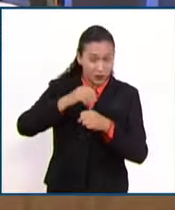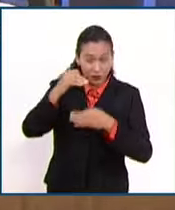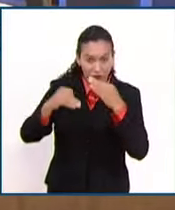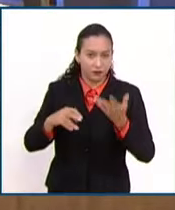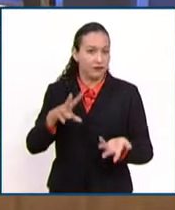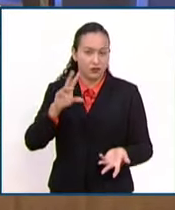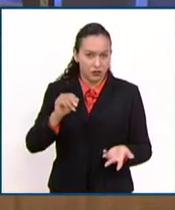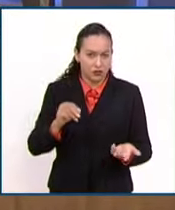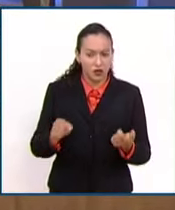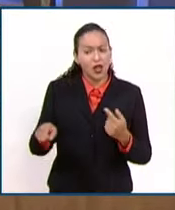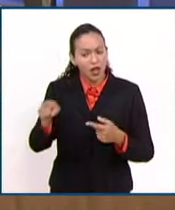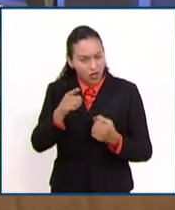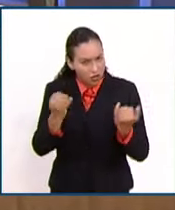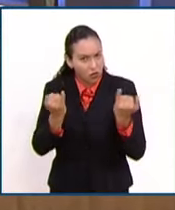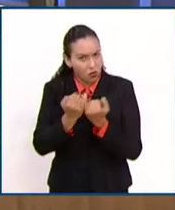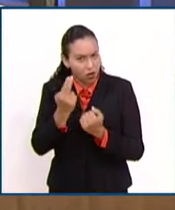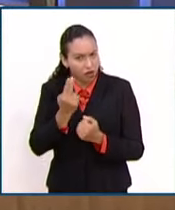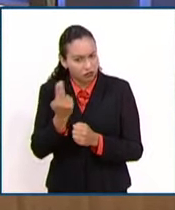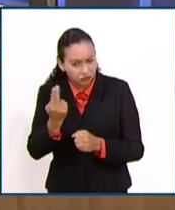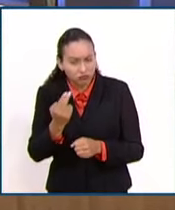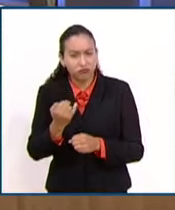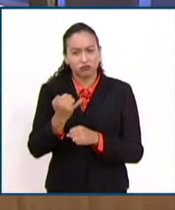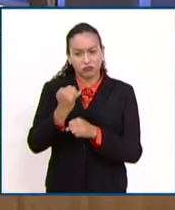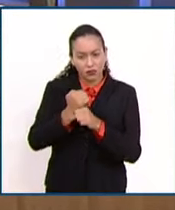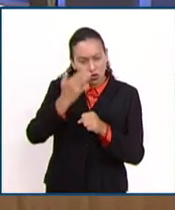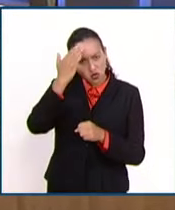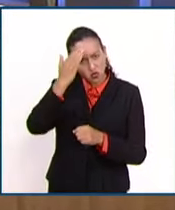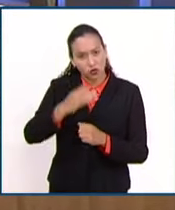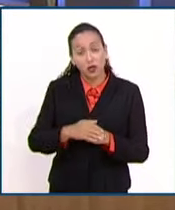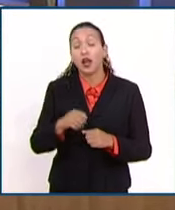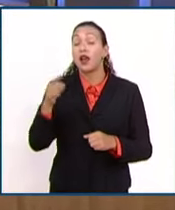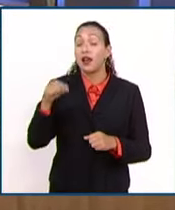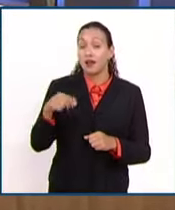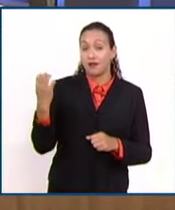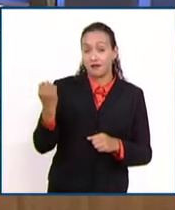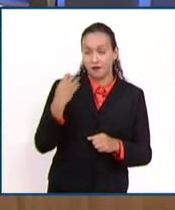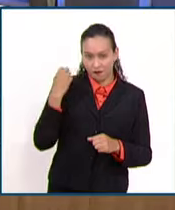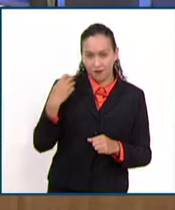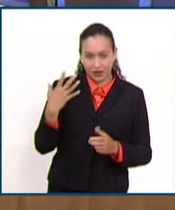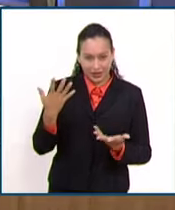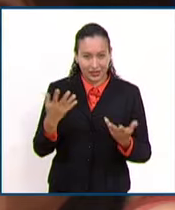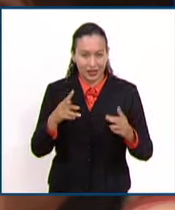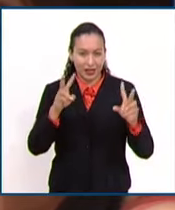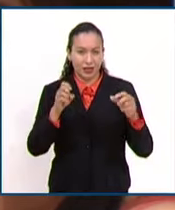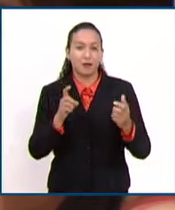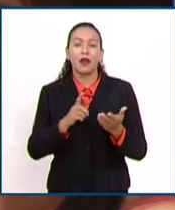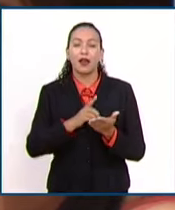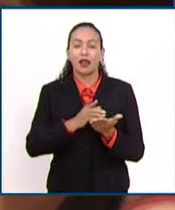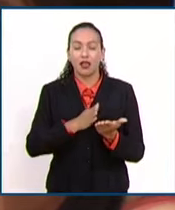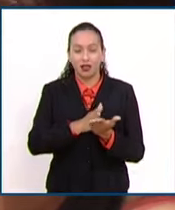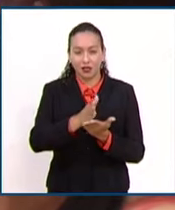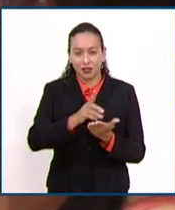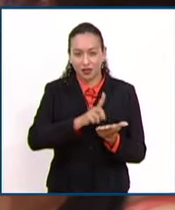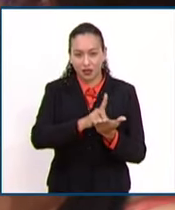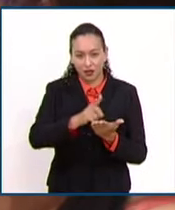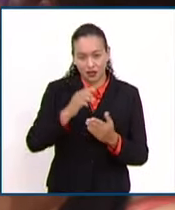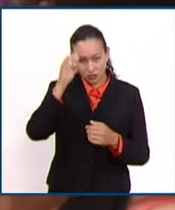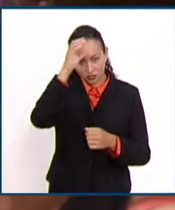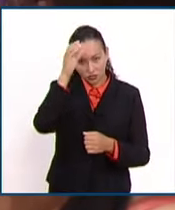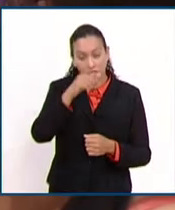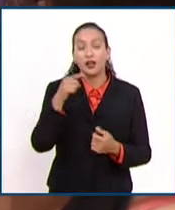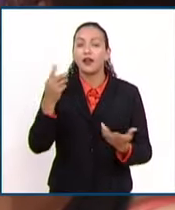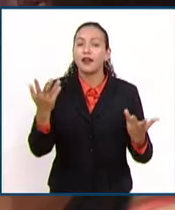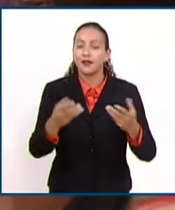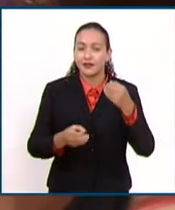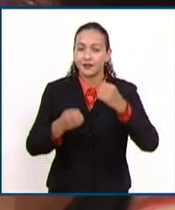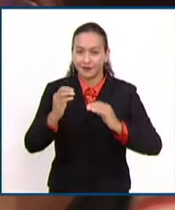en retiro José Ramón Cosío Díaz durante la inauguración del Seminario Permanente de Derecho y Ciencia que organizó la Suprema Corte de Justicia